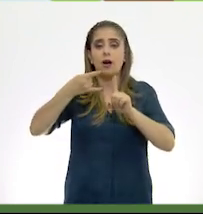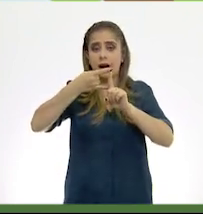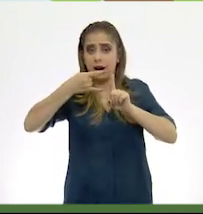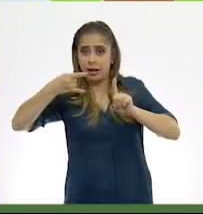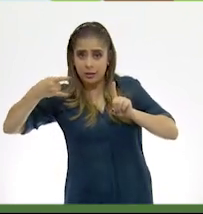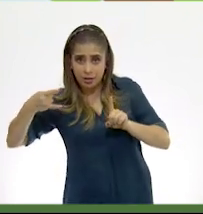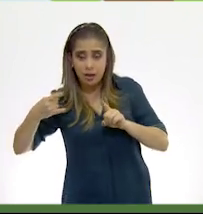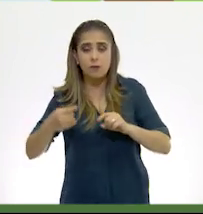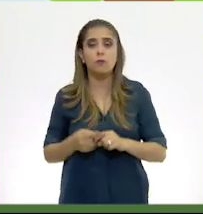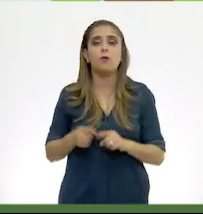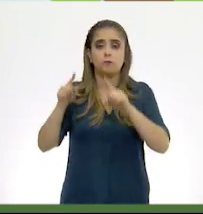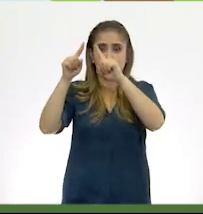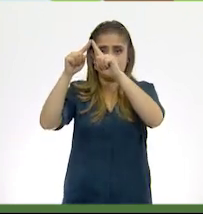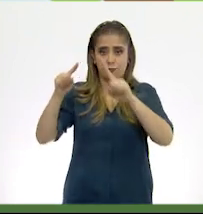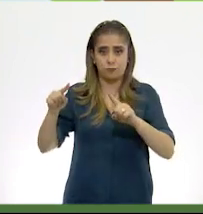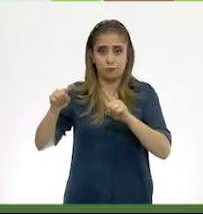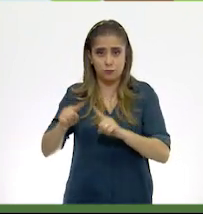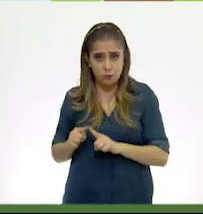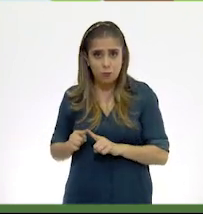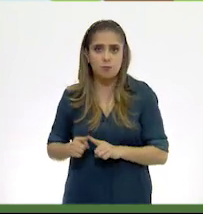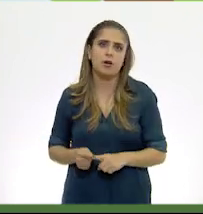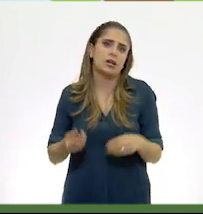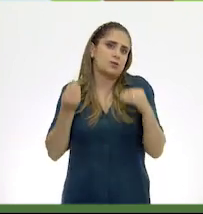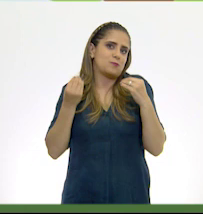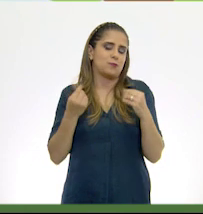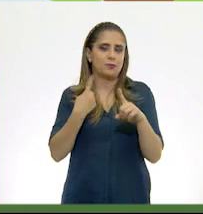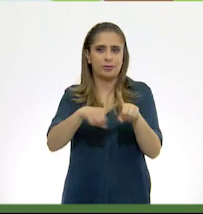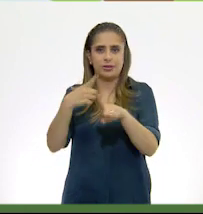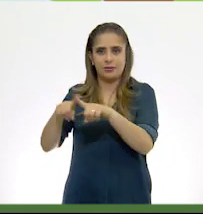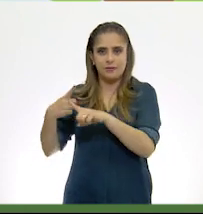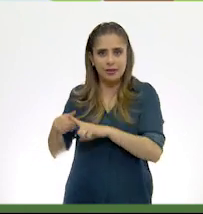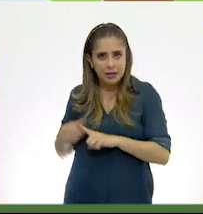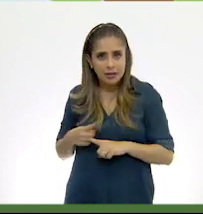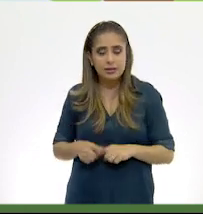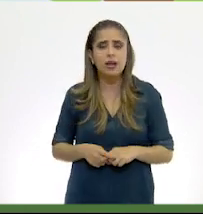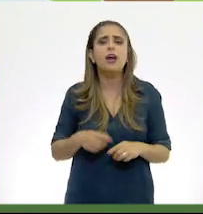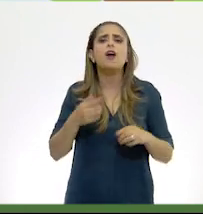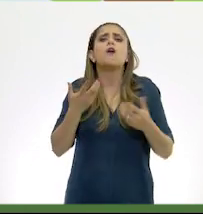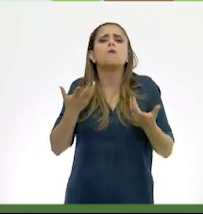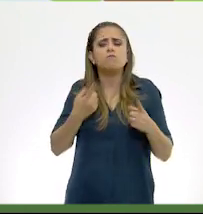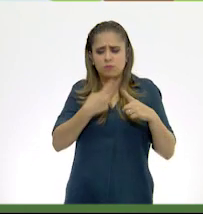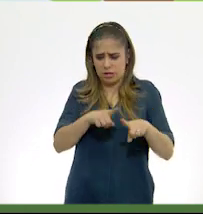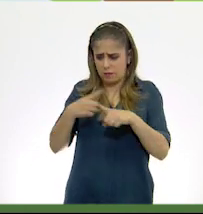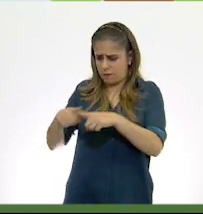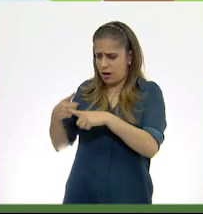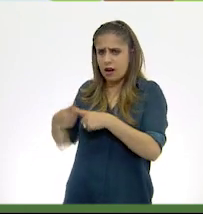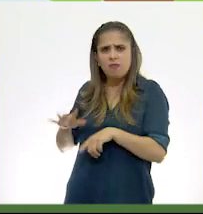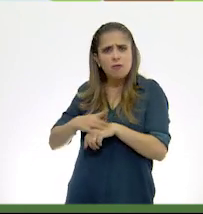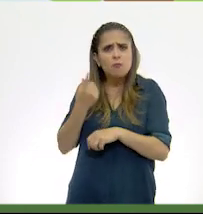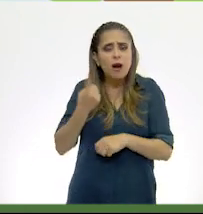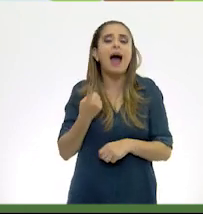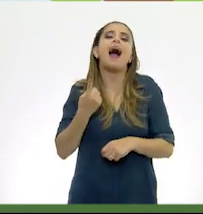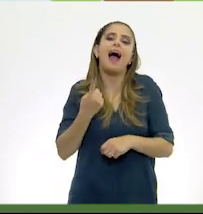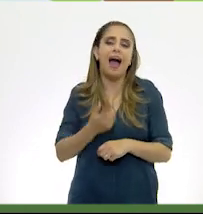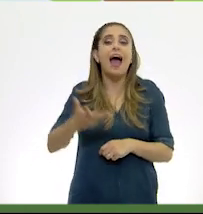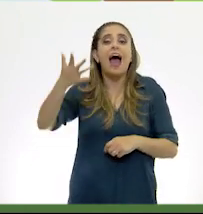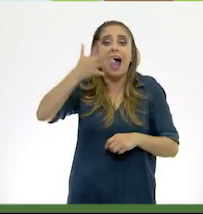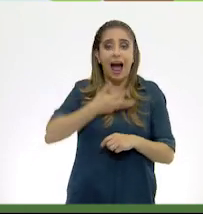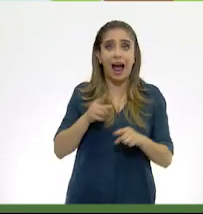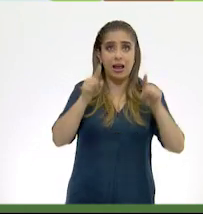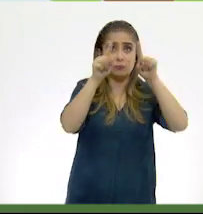rectángulo, rombo y muchas más. La diferencia entre ellas es el número de lados y vértices que